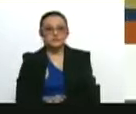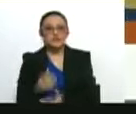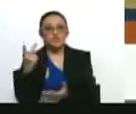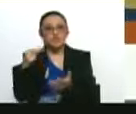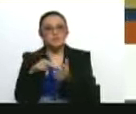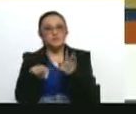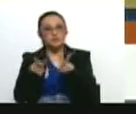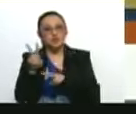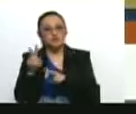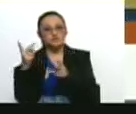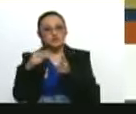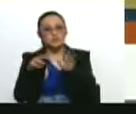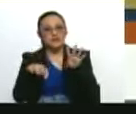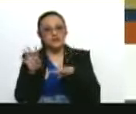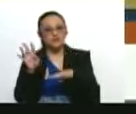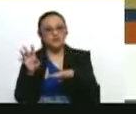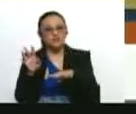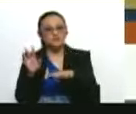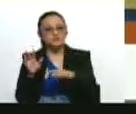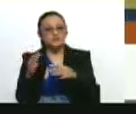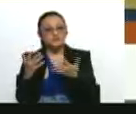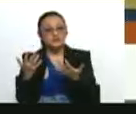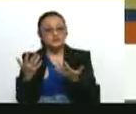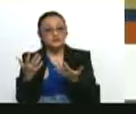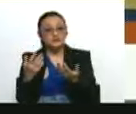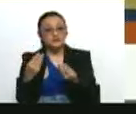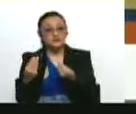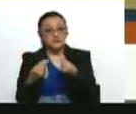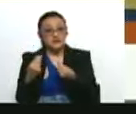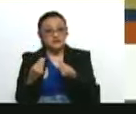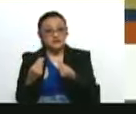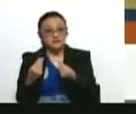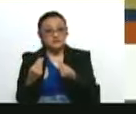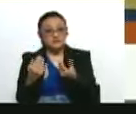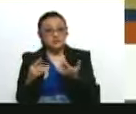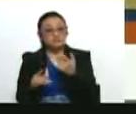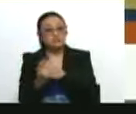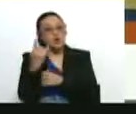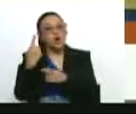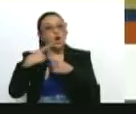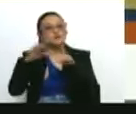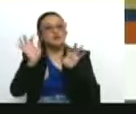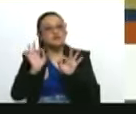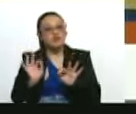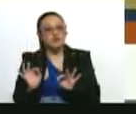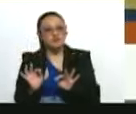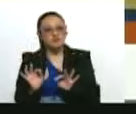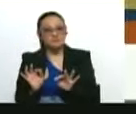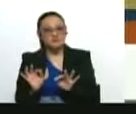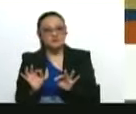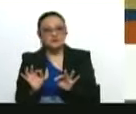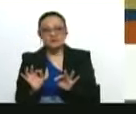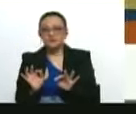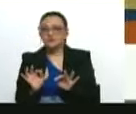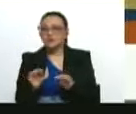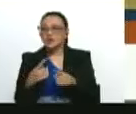2012, 2014, se hizo un intento, ¿no? Y surgió otra figura. Pero esa